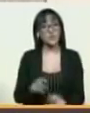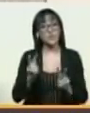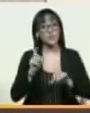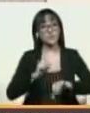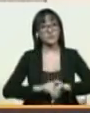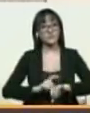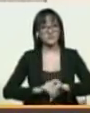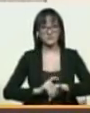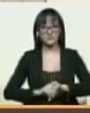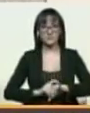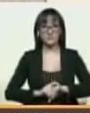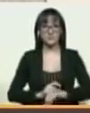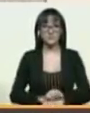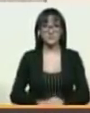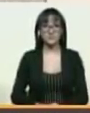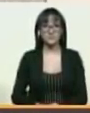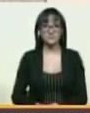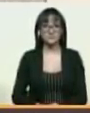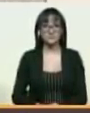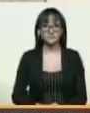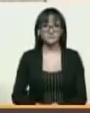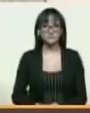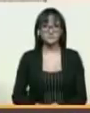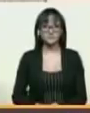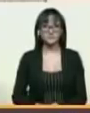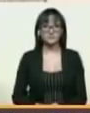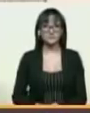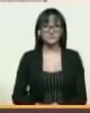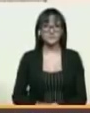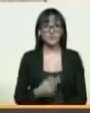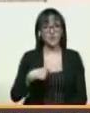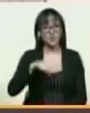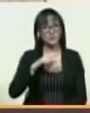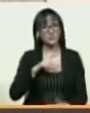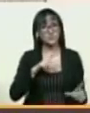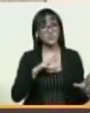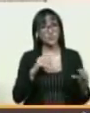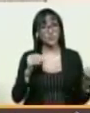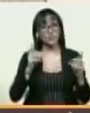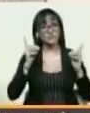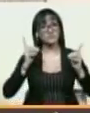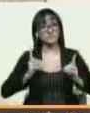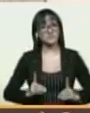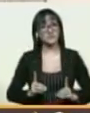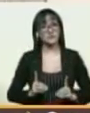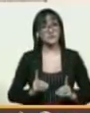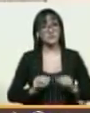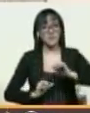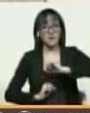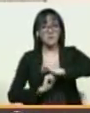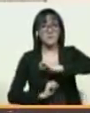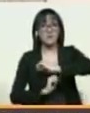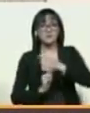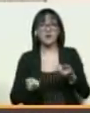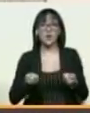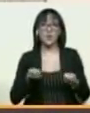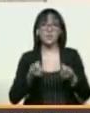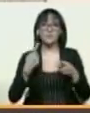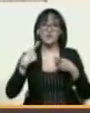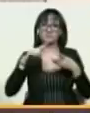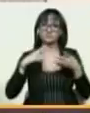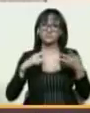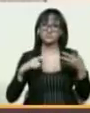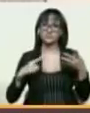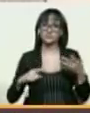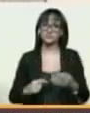tiempos, porque nosotros estamos decididos a sentar las bases de una economía